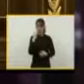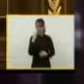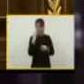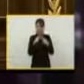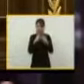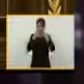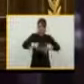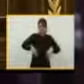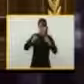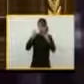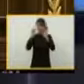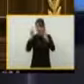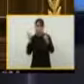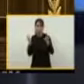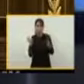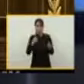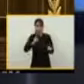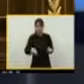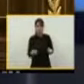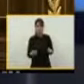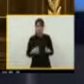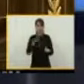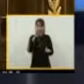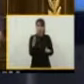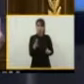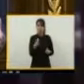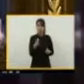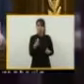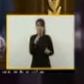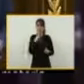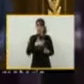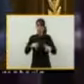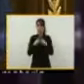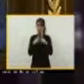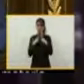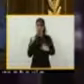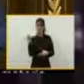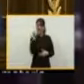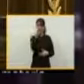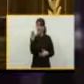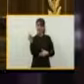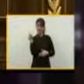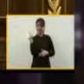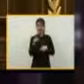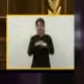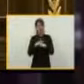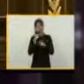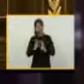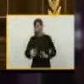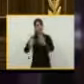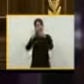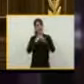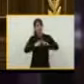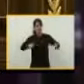que no se corresponde con lo que están ofreciendo. Por ejemplo, el caso das diputaciones, en que prometen una supresión das diputaciones y o que ofrecen un cambio de nombre